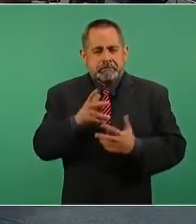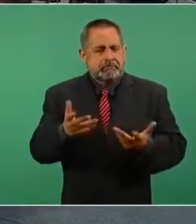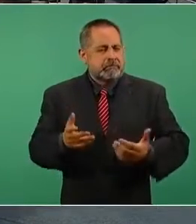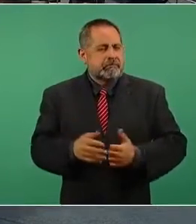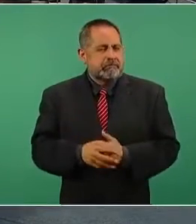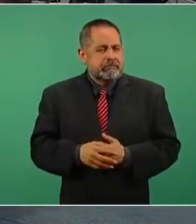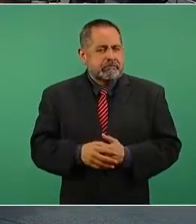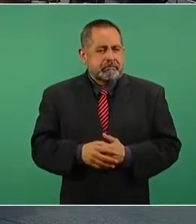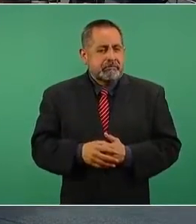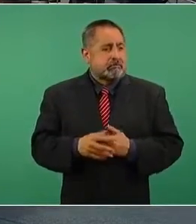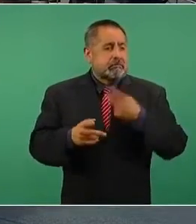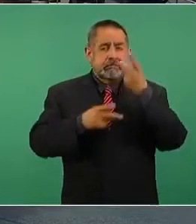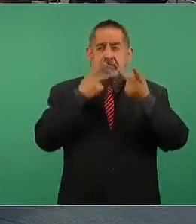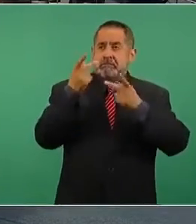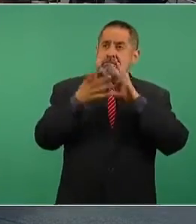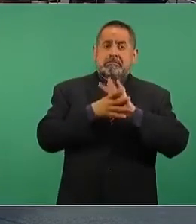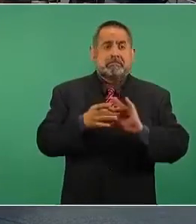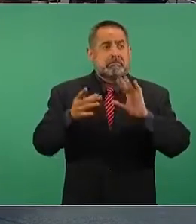Ha sido un gran escándalo.